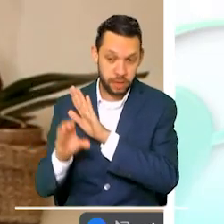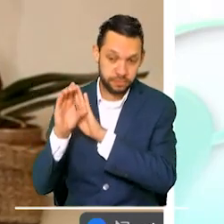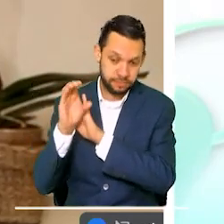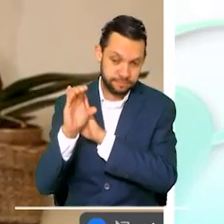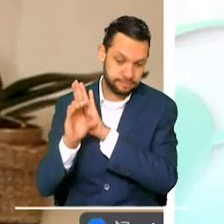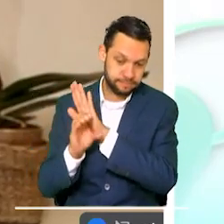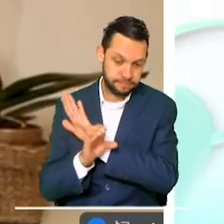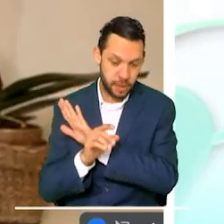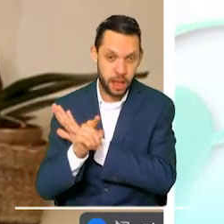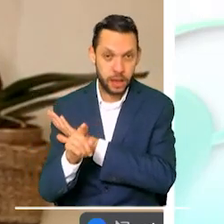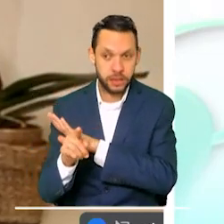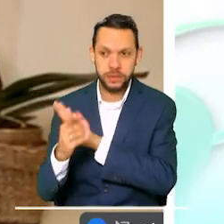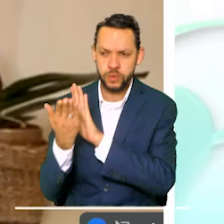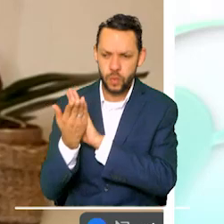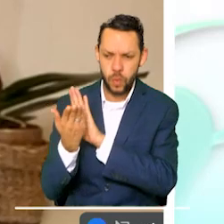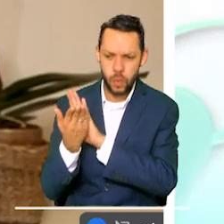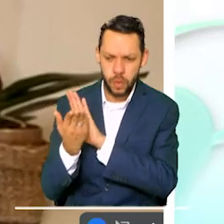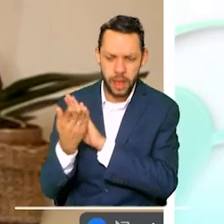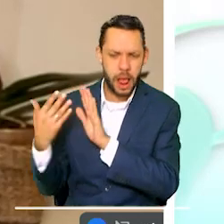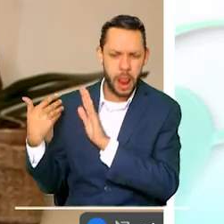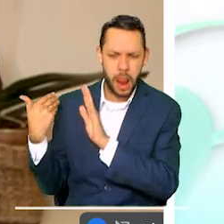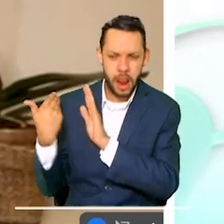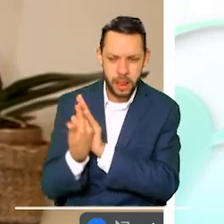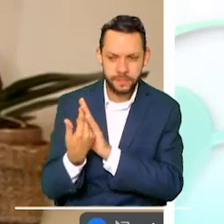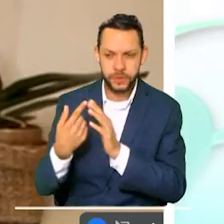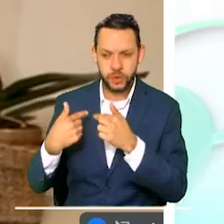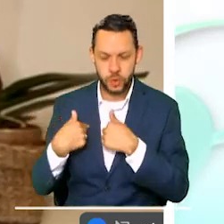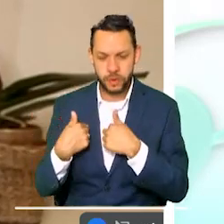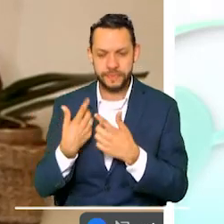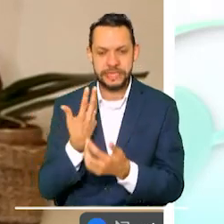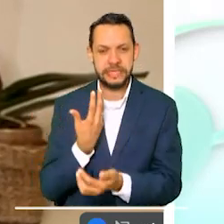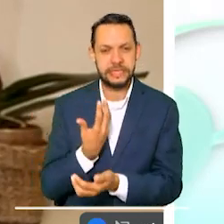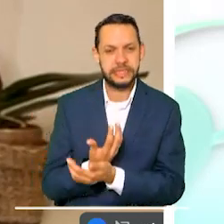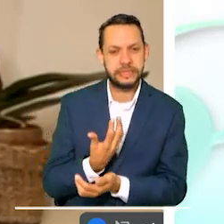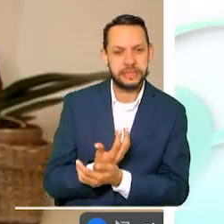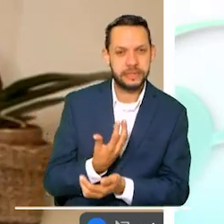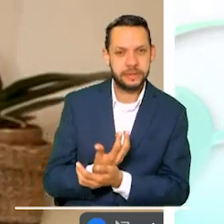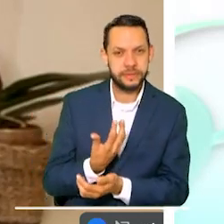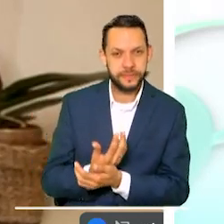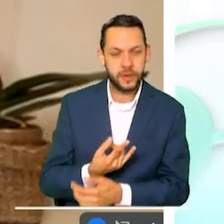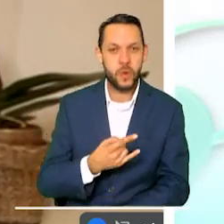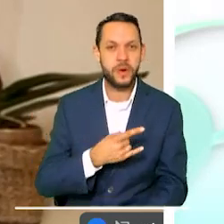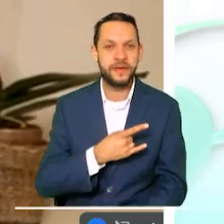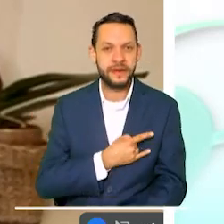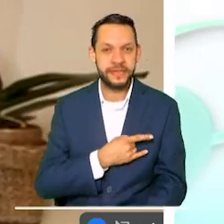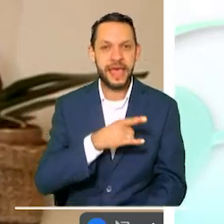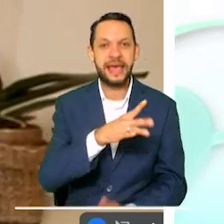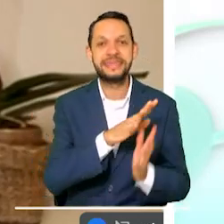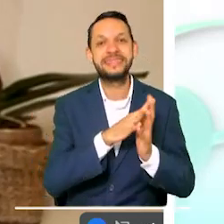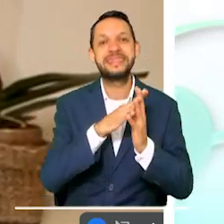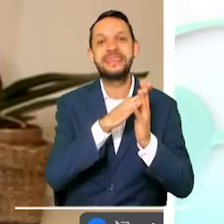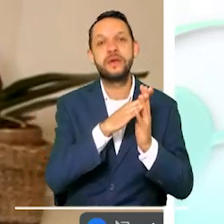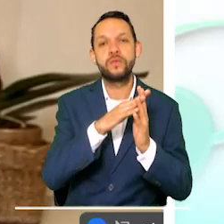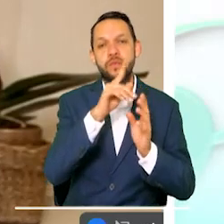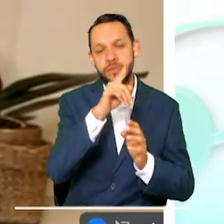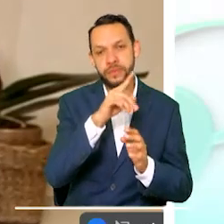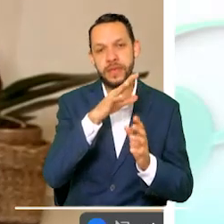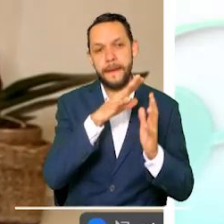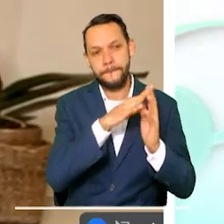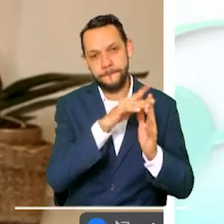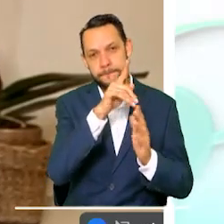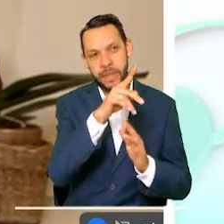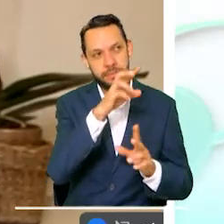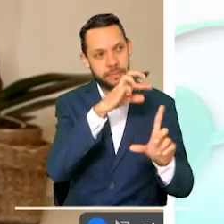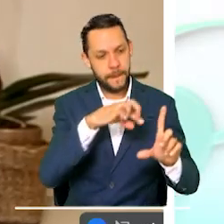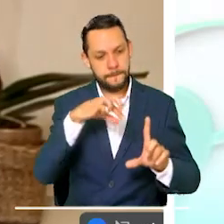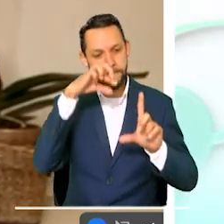Jon Kabat-Zinn, este científico de la Universidad de Massachusetts, quien no, como tú lo dijiste, no